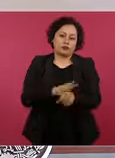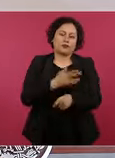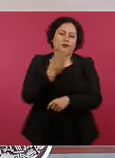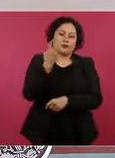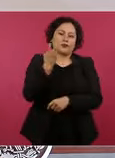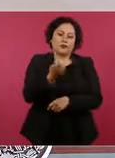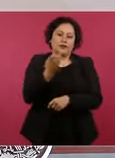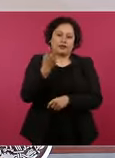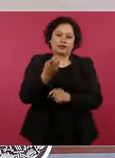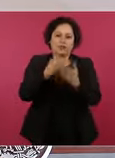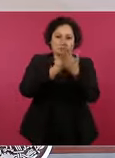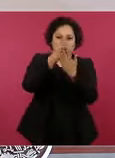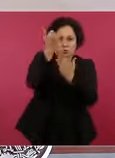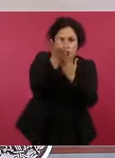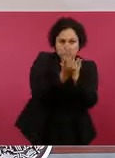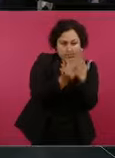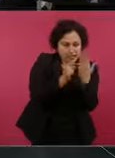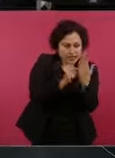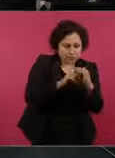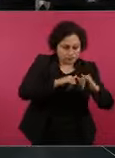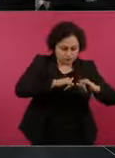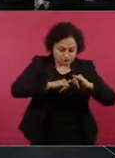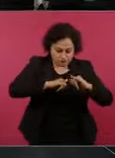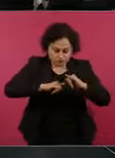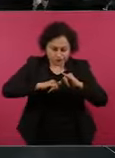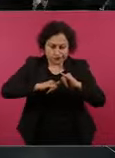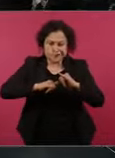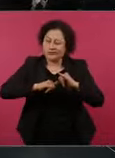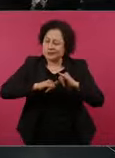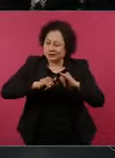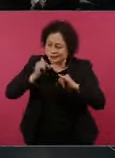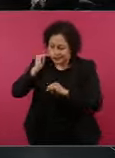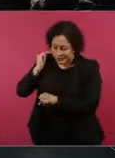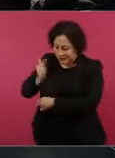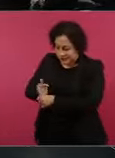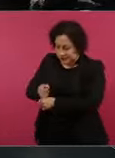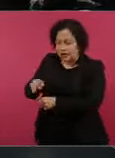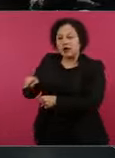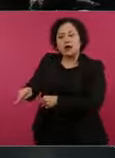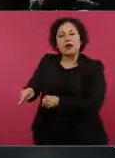el proyecto ahí se tuvo que modificar,